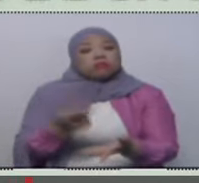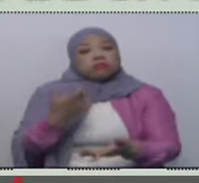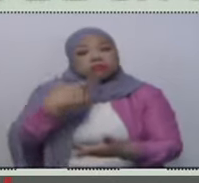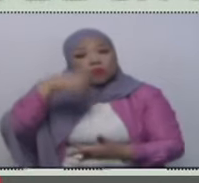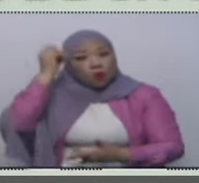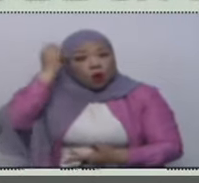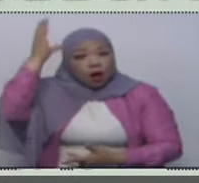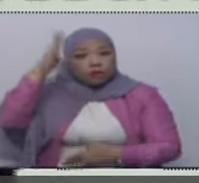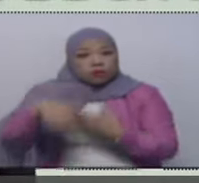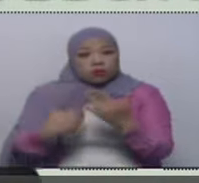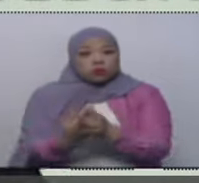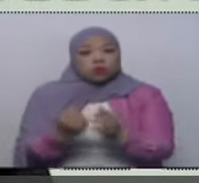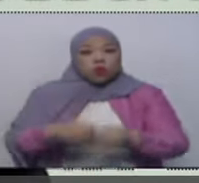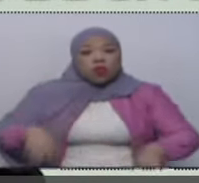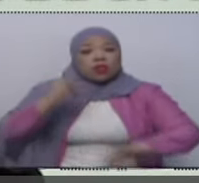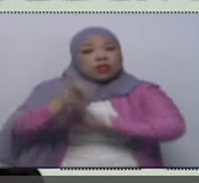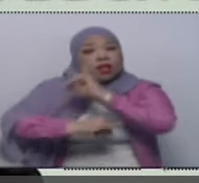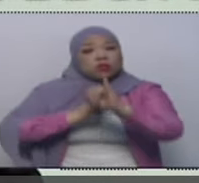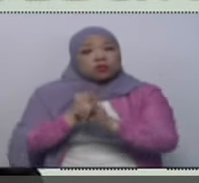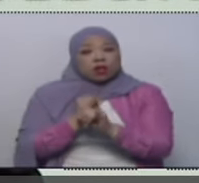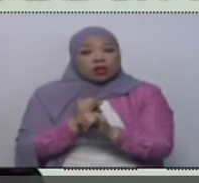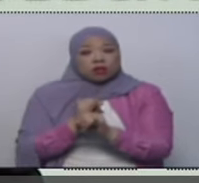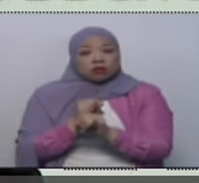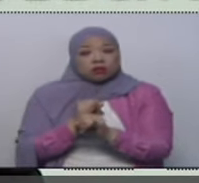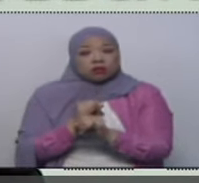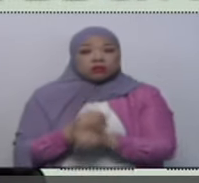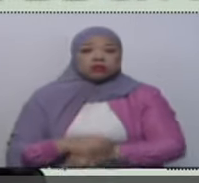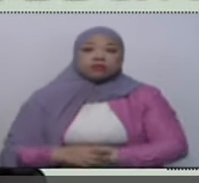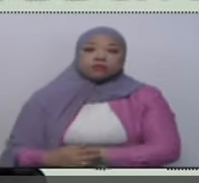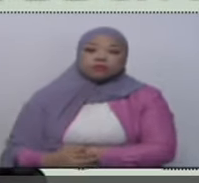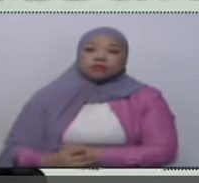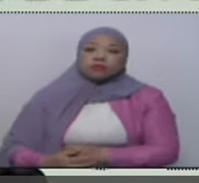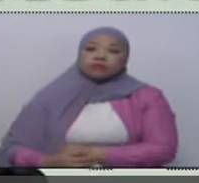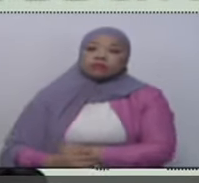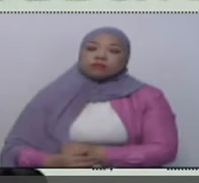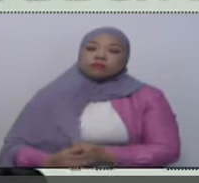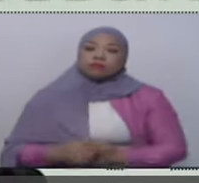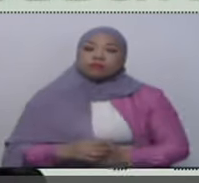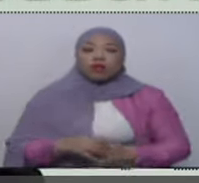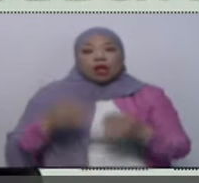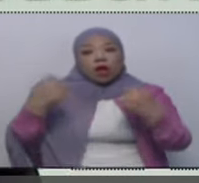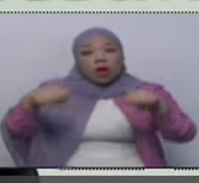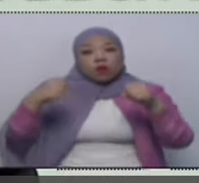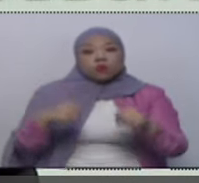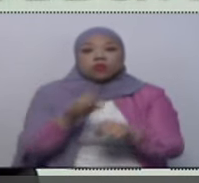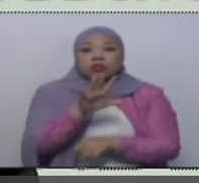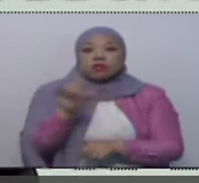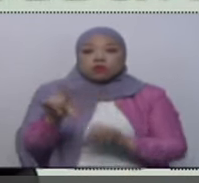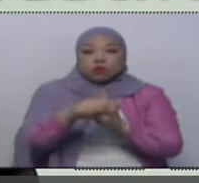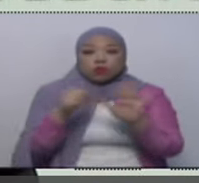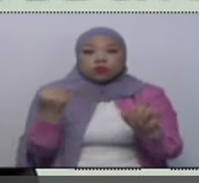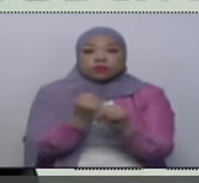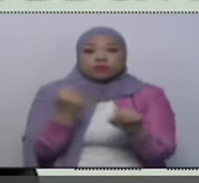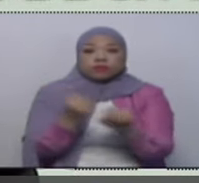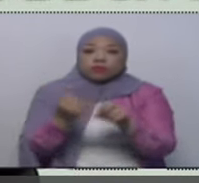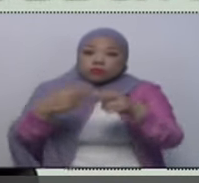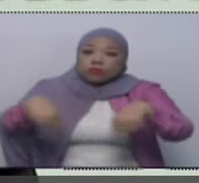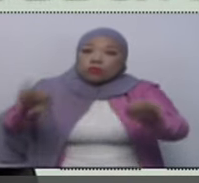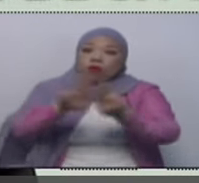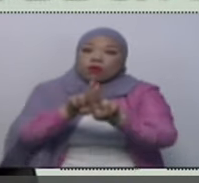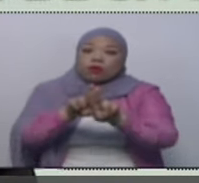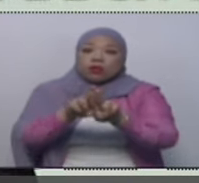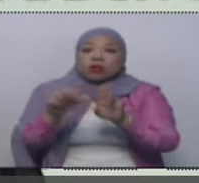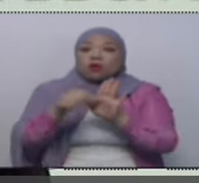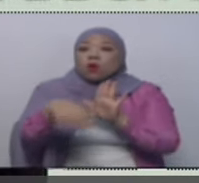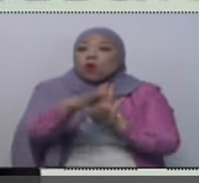incapacidad de las organizaciones internacionales, que aplicando al artículo 51 de Carta de Naciones Unidas,